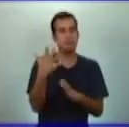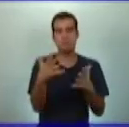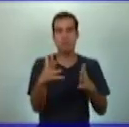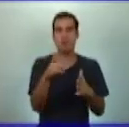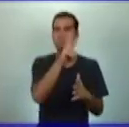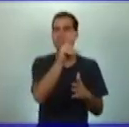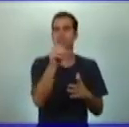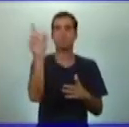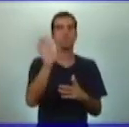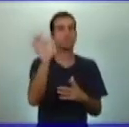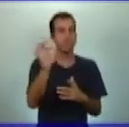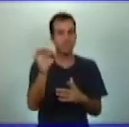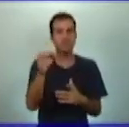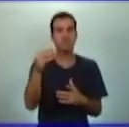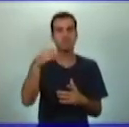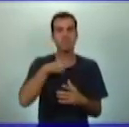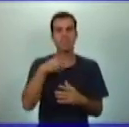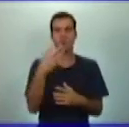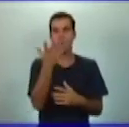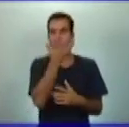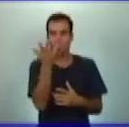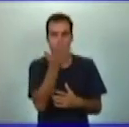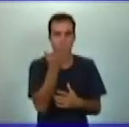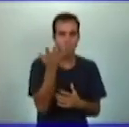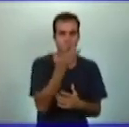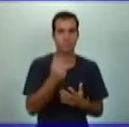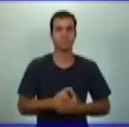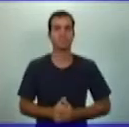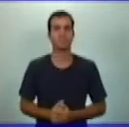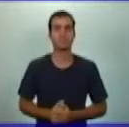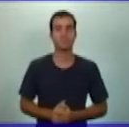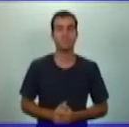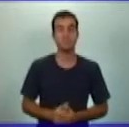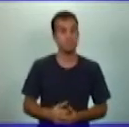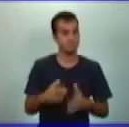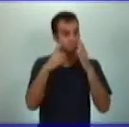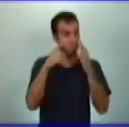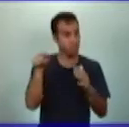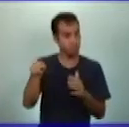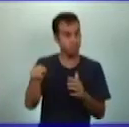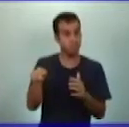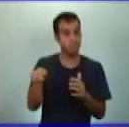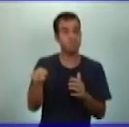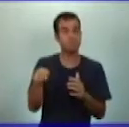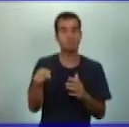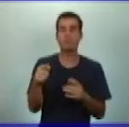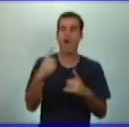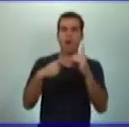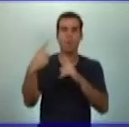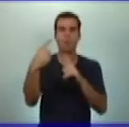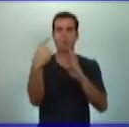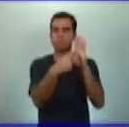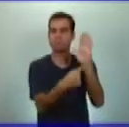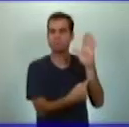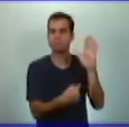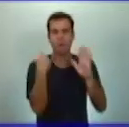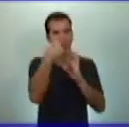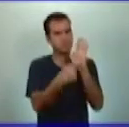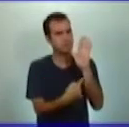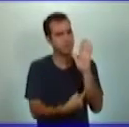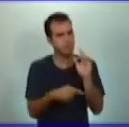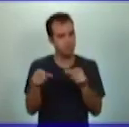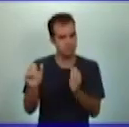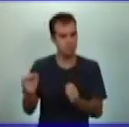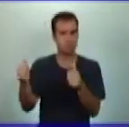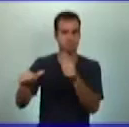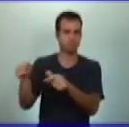composición del aire. Pero les propongo recordar, por la importancia que tiene, otras propiedades físicas de esta sustancia.